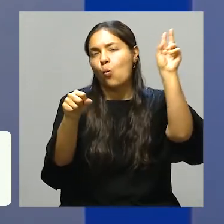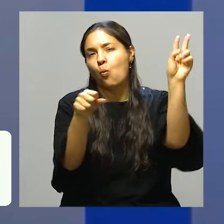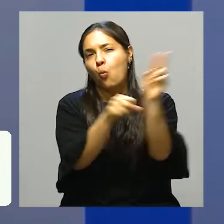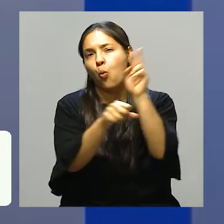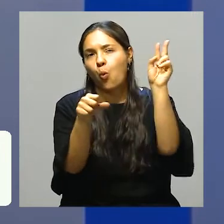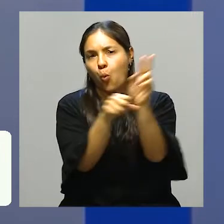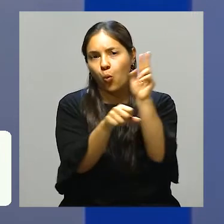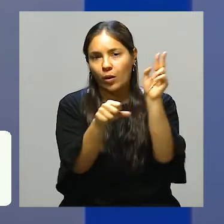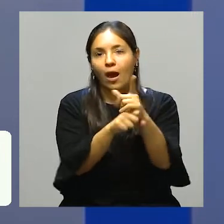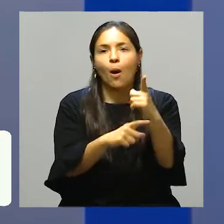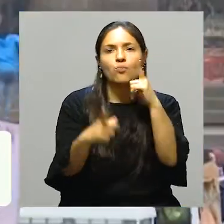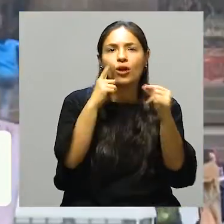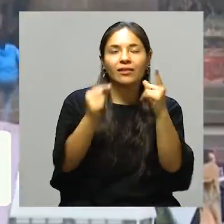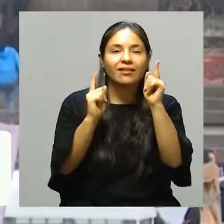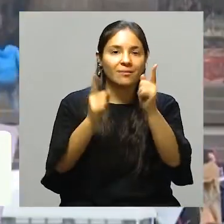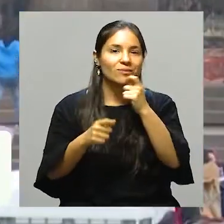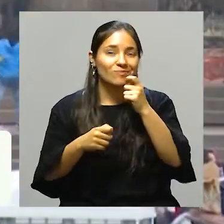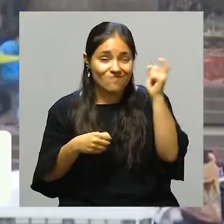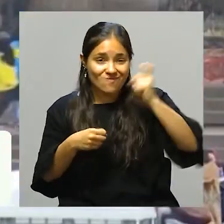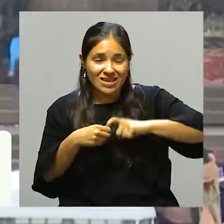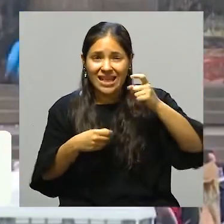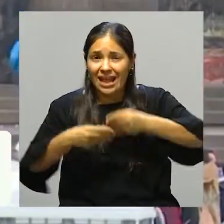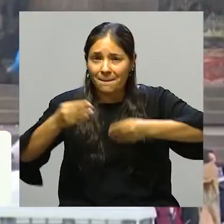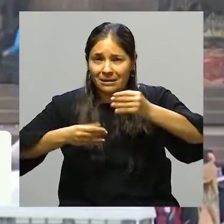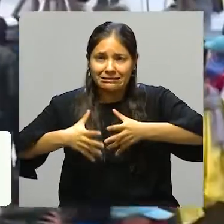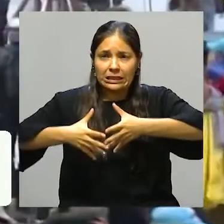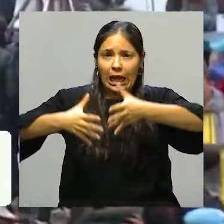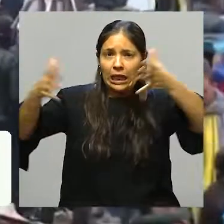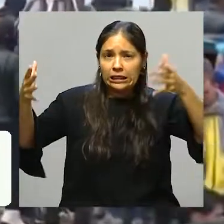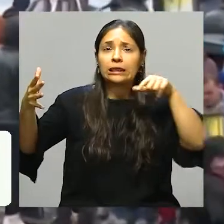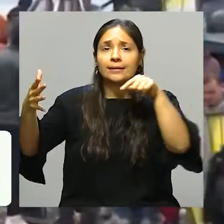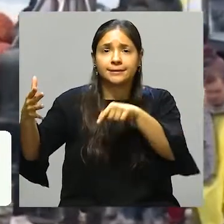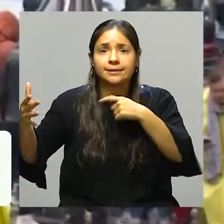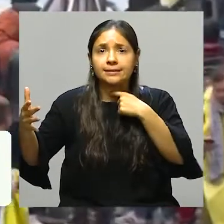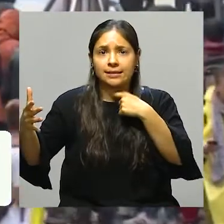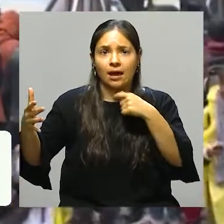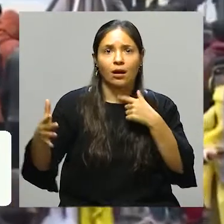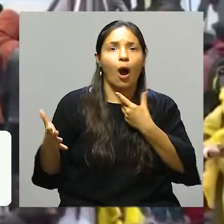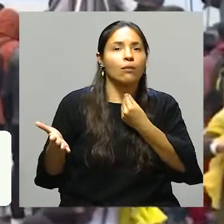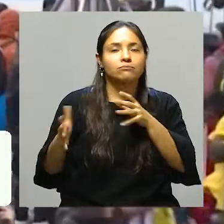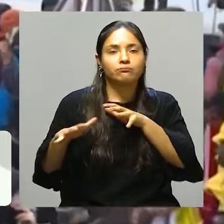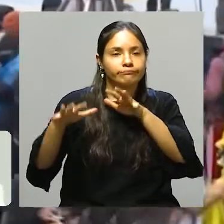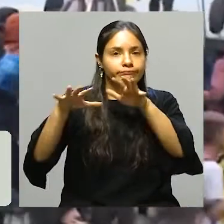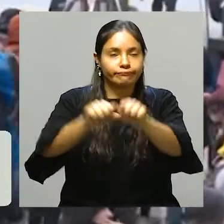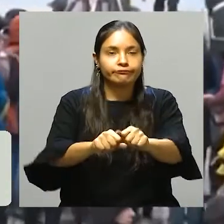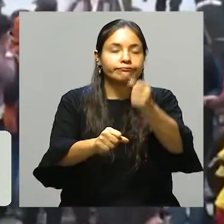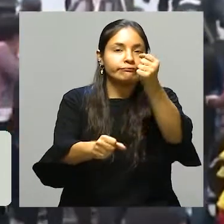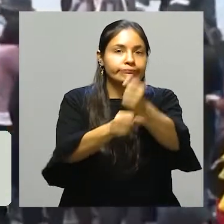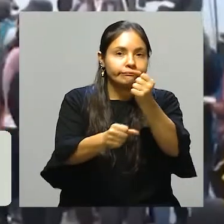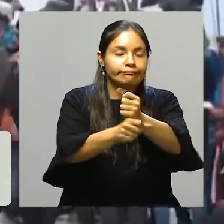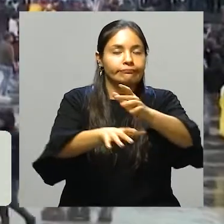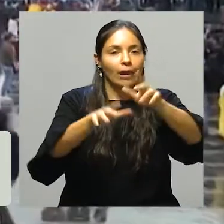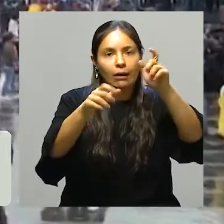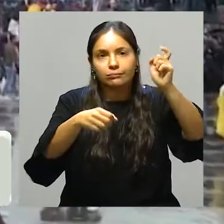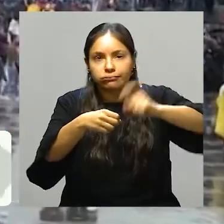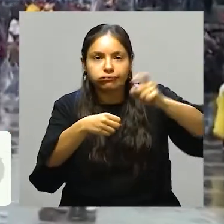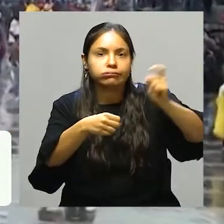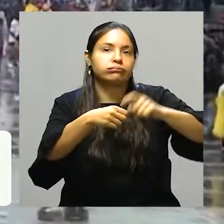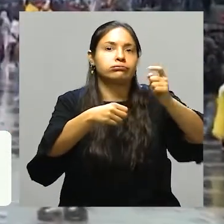dando desde 2019 y 2021, y que esperaría uno que se